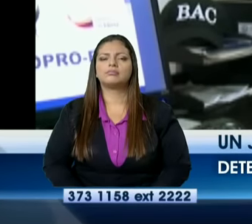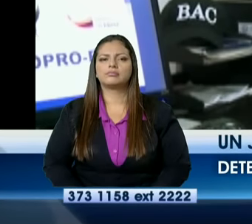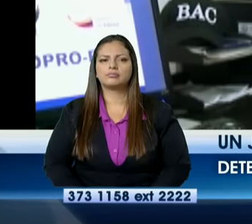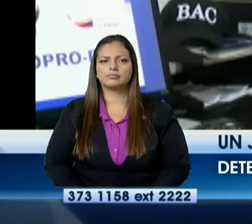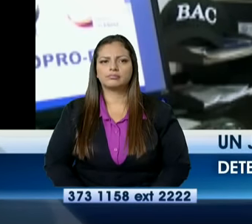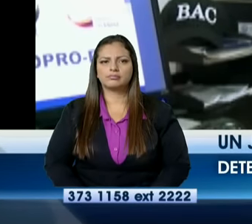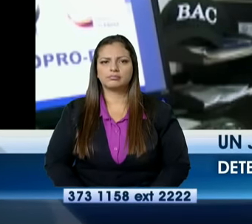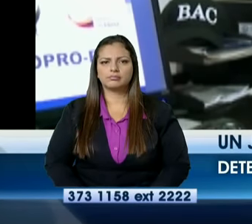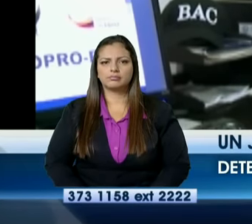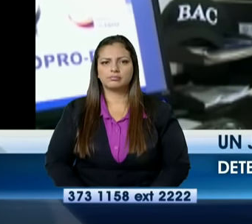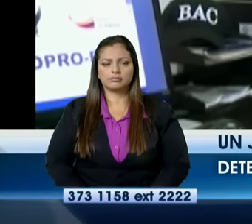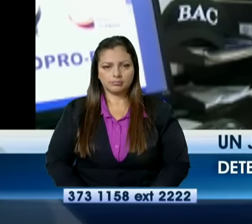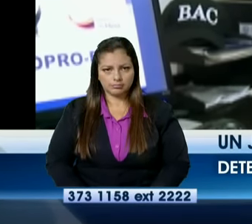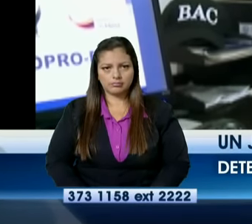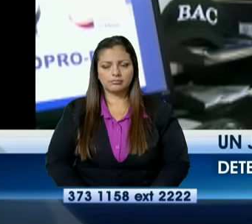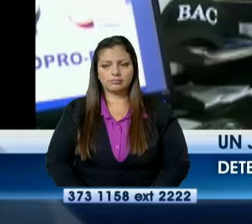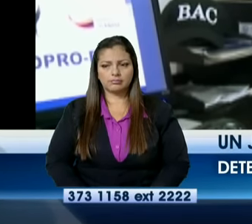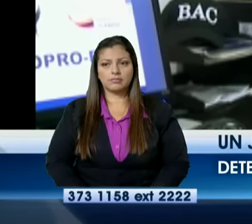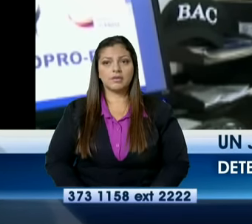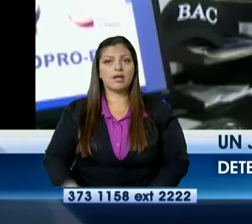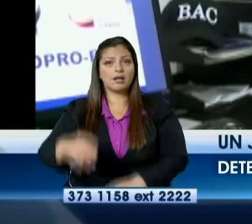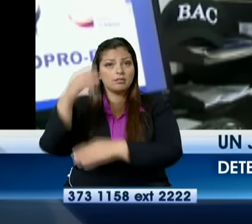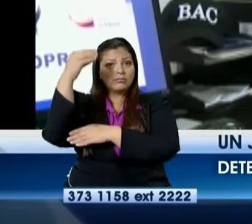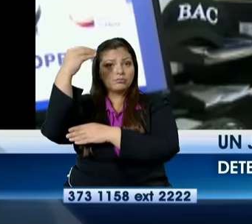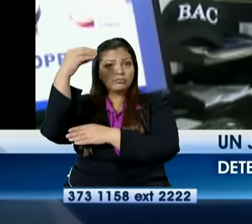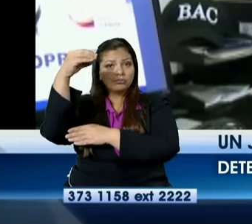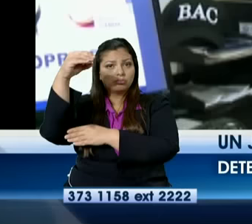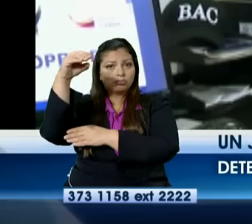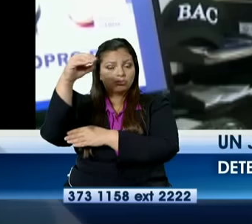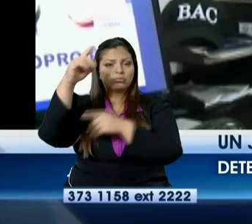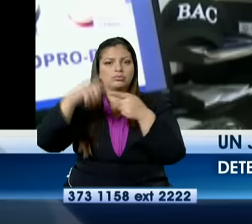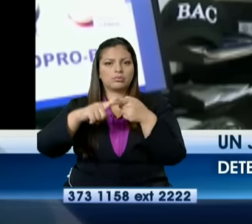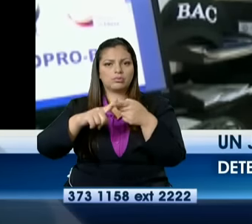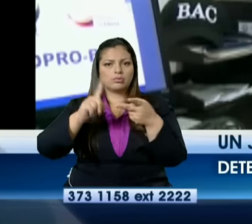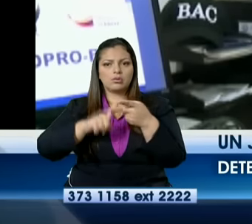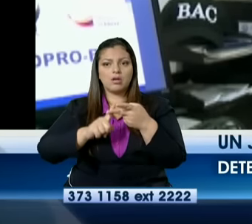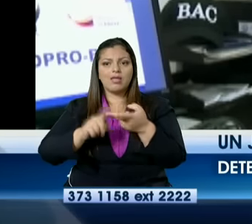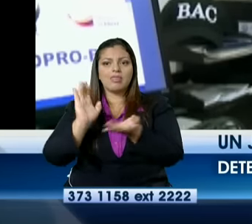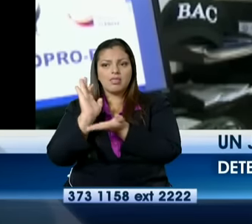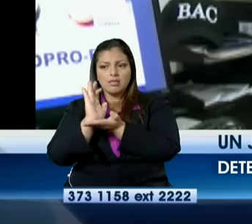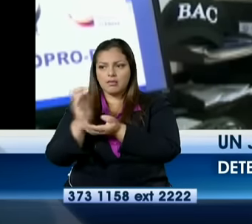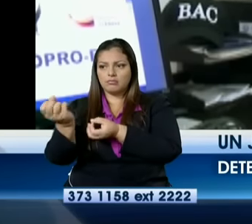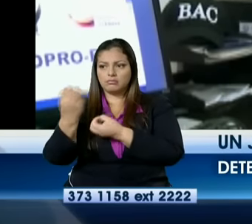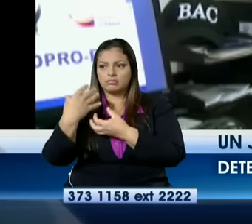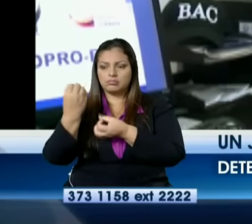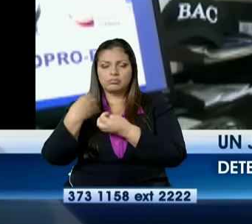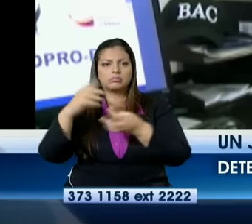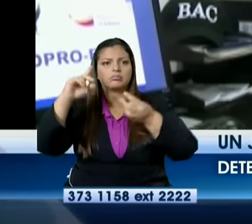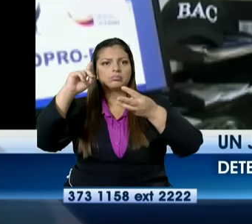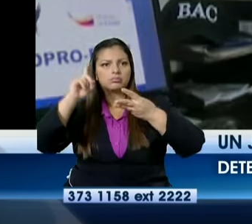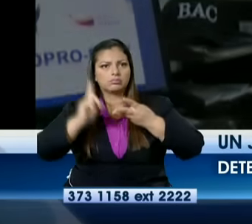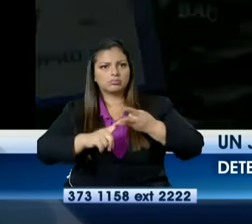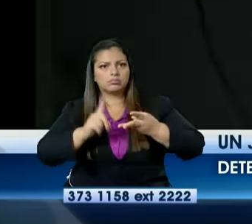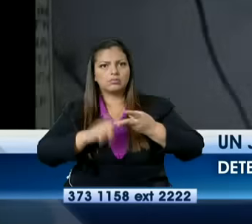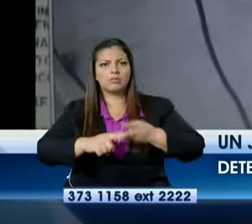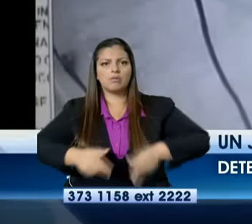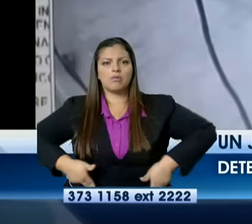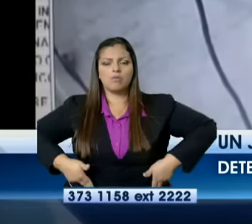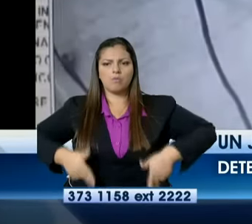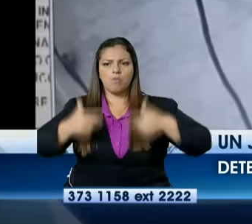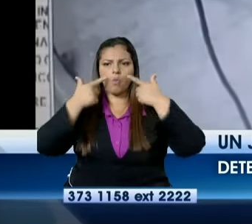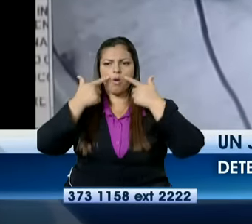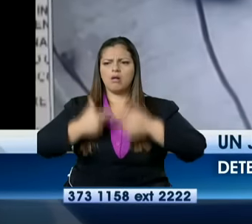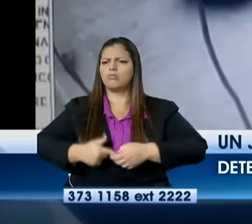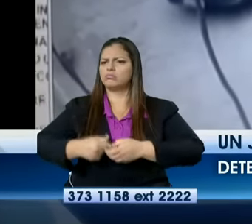ubicación del guardia, sistemas de videovigilancia, presencia de personas al interior de la entidad bancaria. En